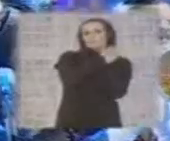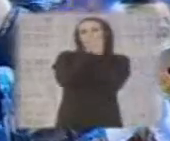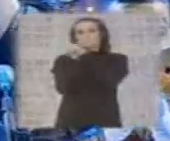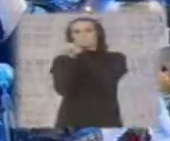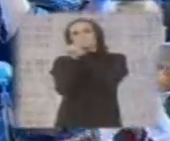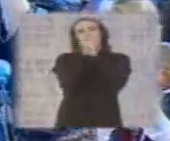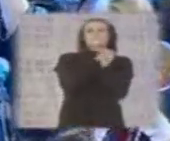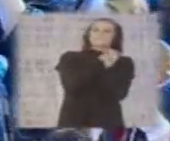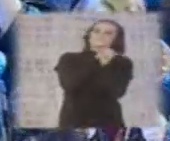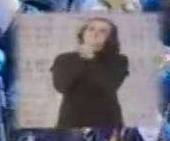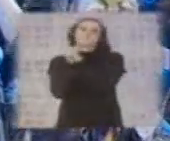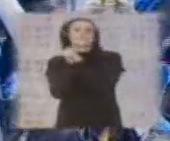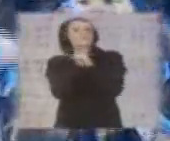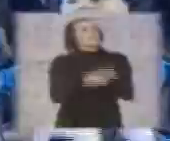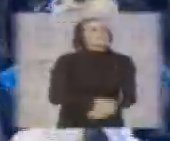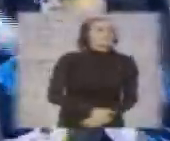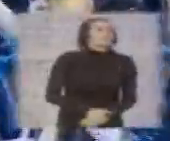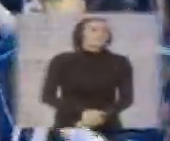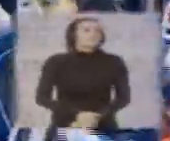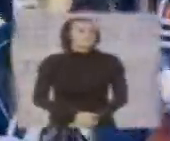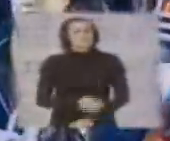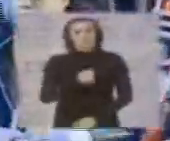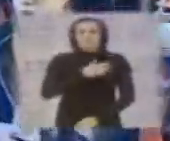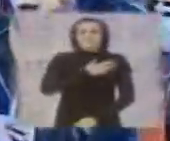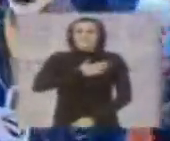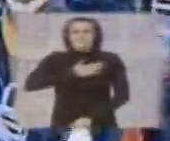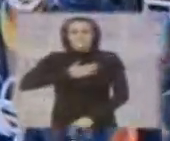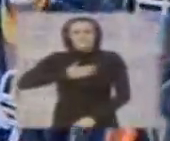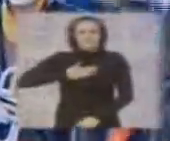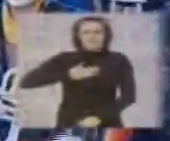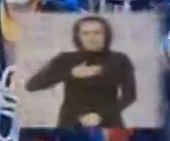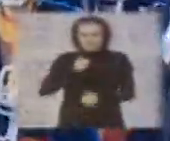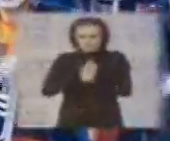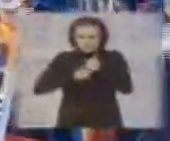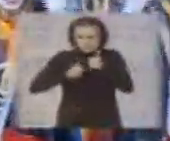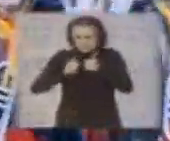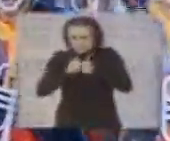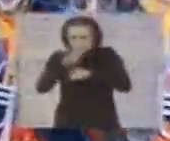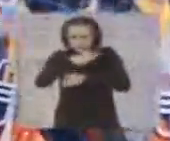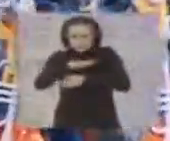Quiero ponerme en el lugar de una